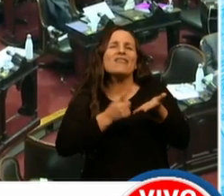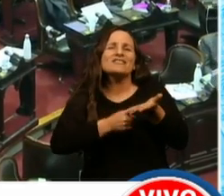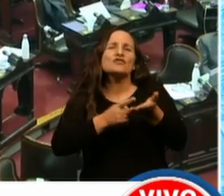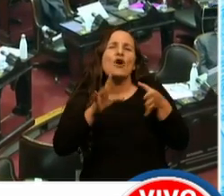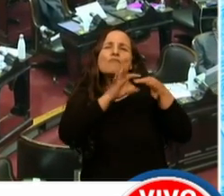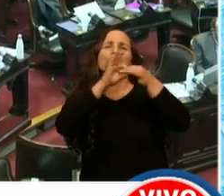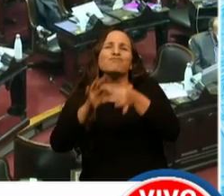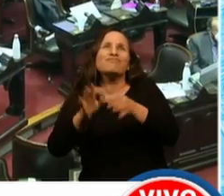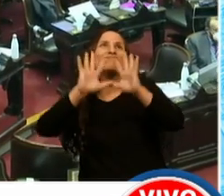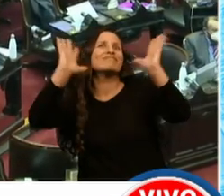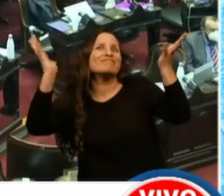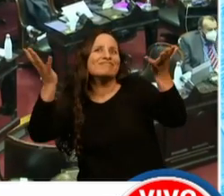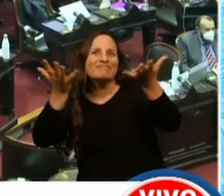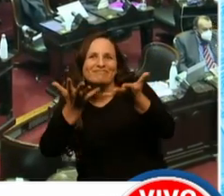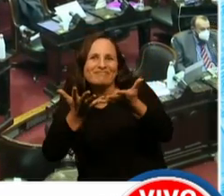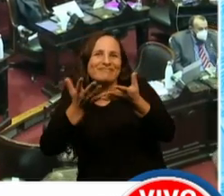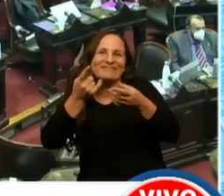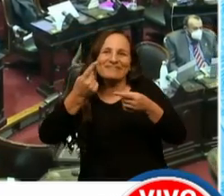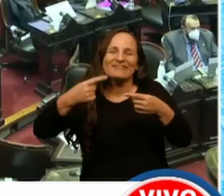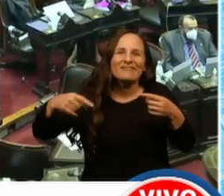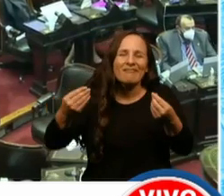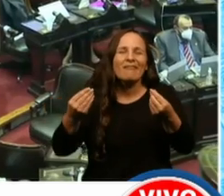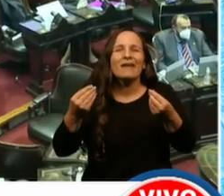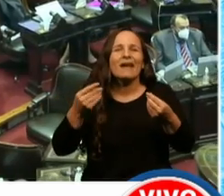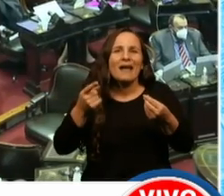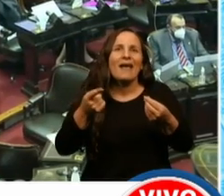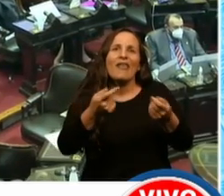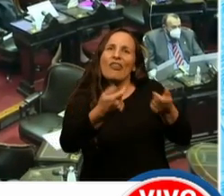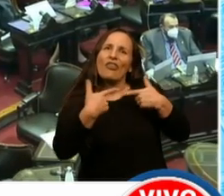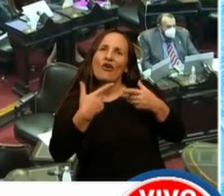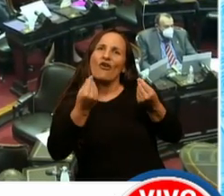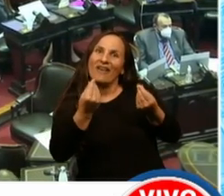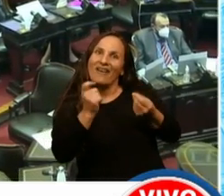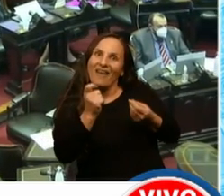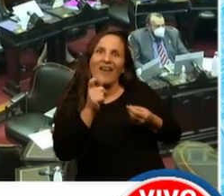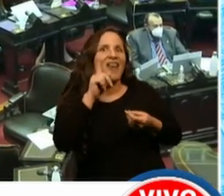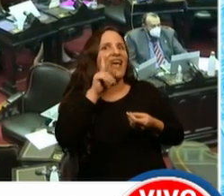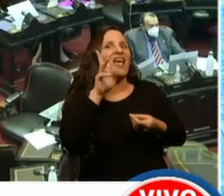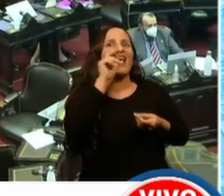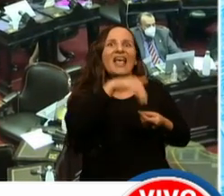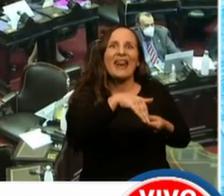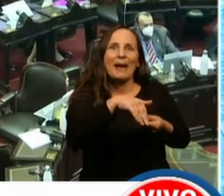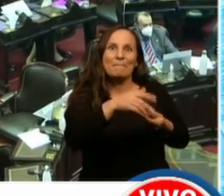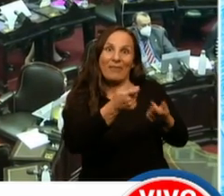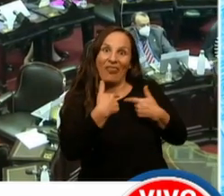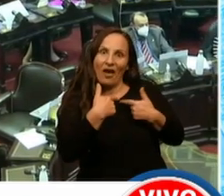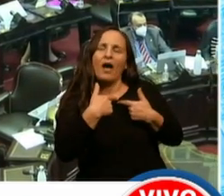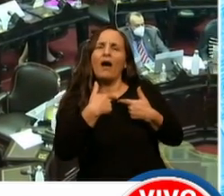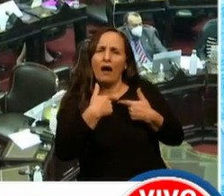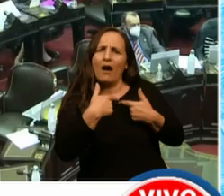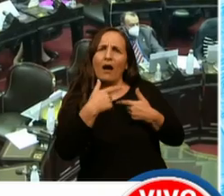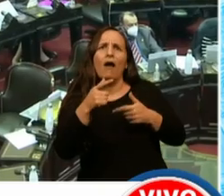ambientales esta iso curvas que nos proveyó deliran son susceptibles a